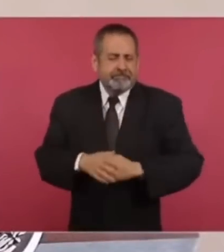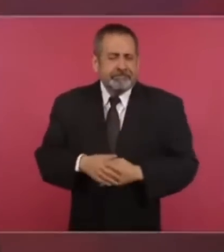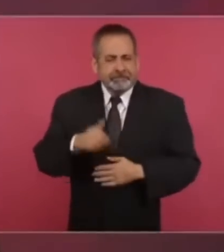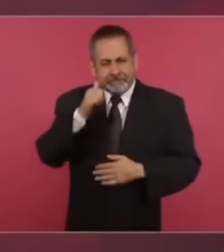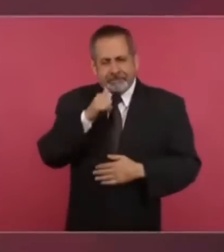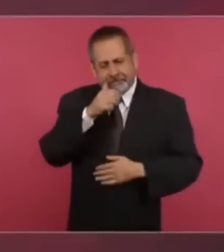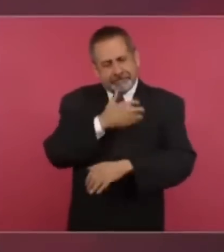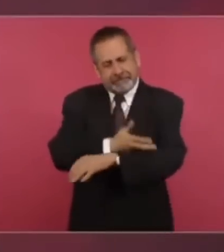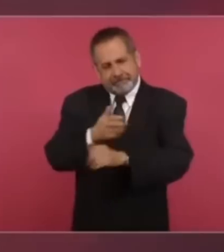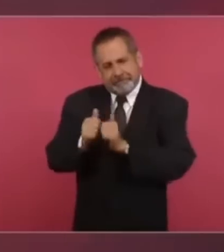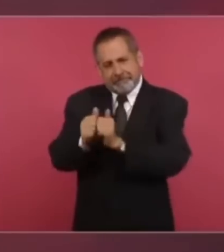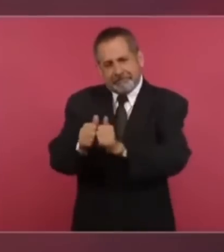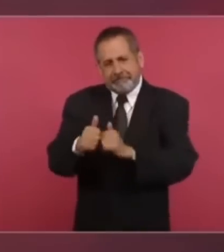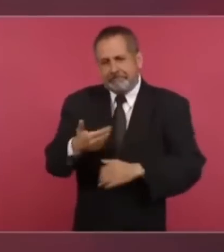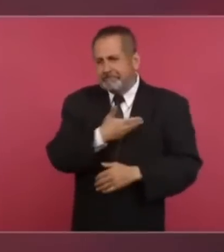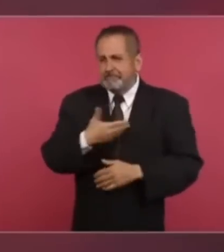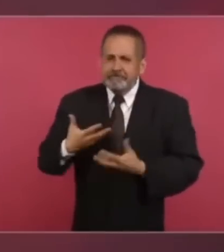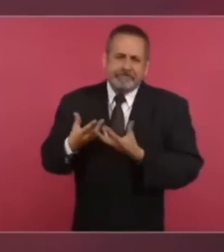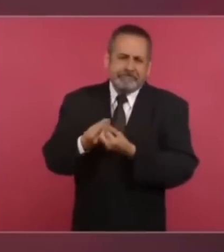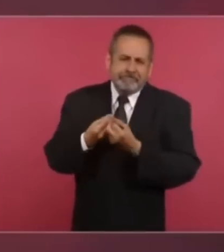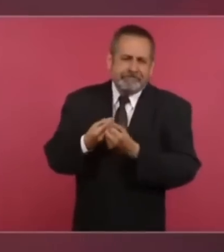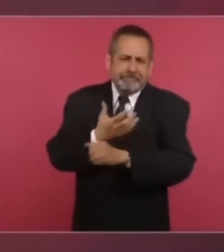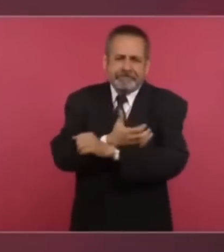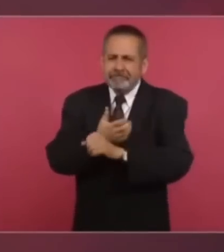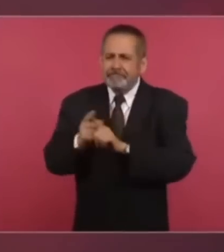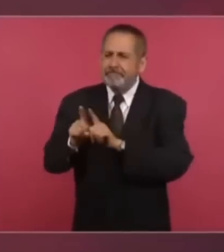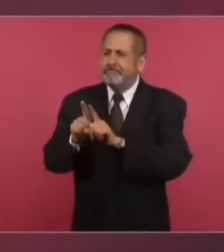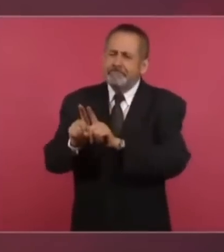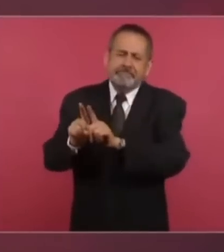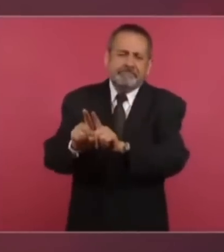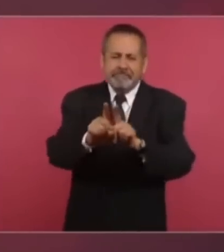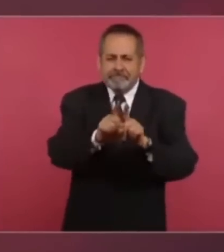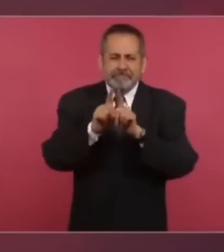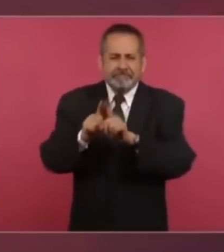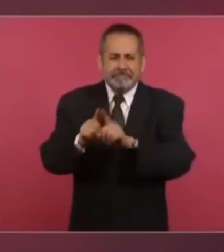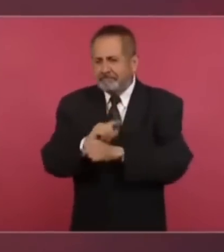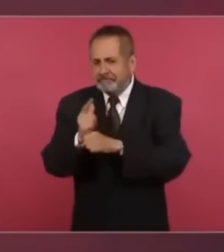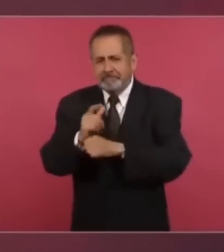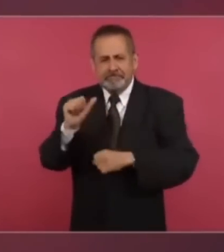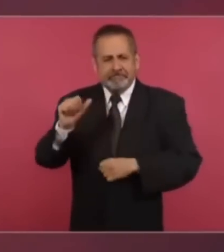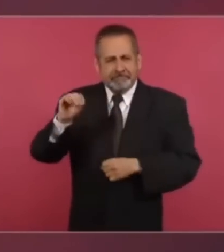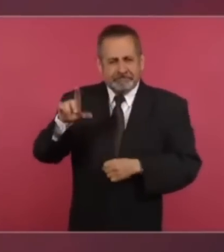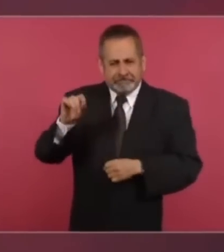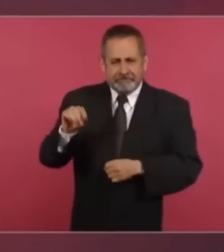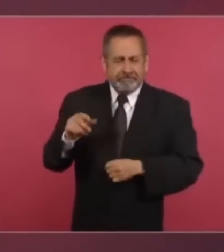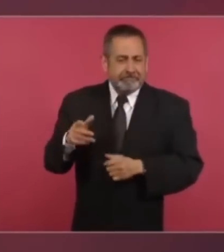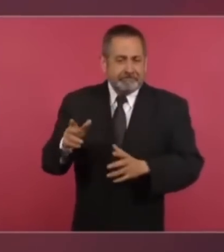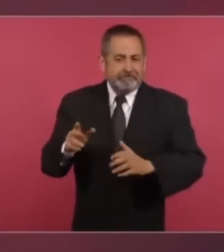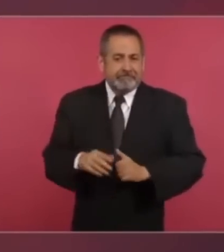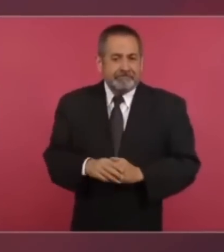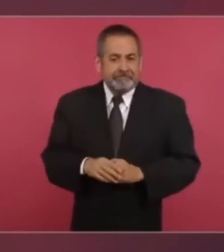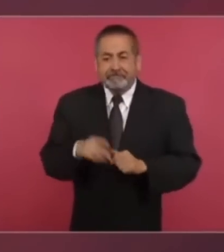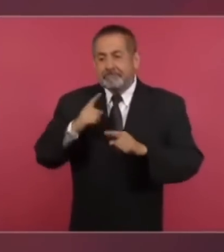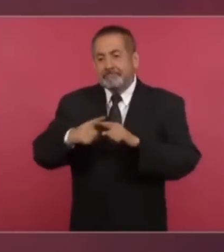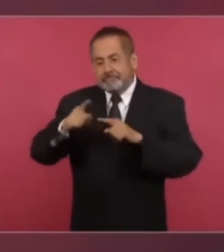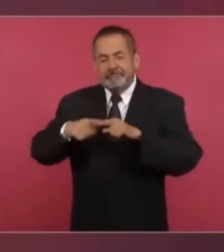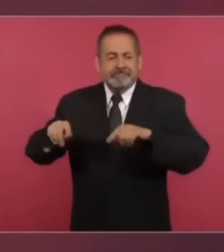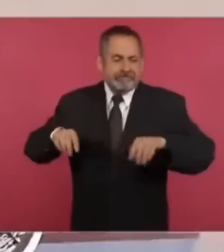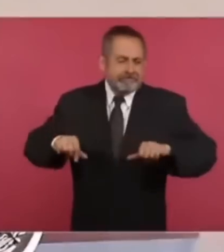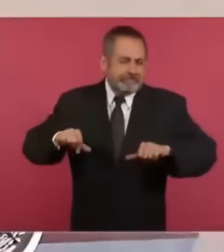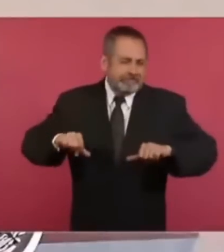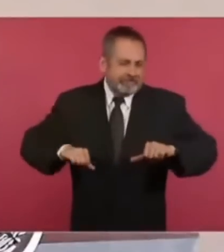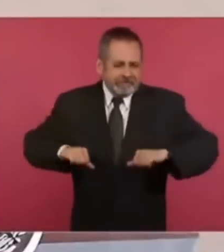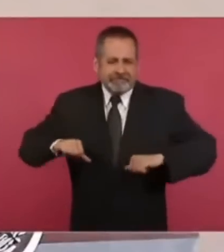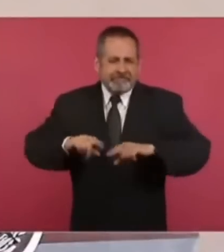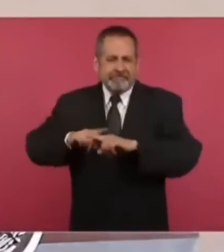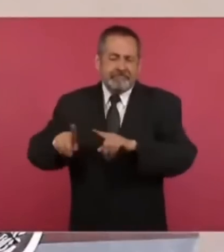estado acompañando al señor presidente, al licenciado Andrés Manuel, en todas estas